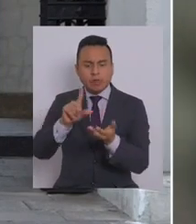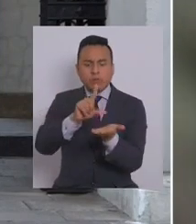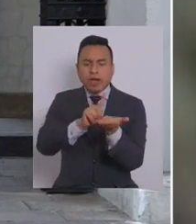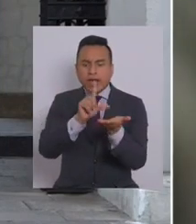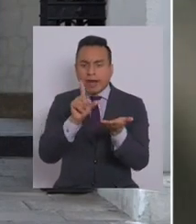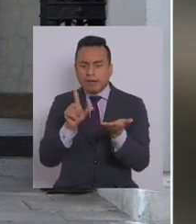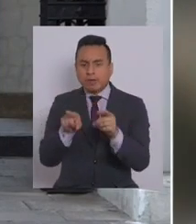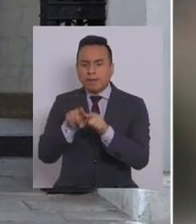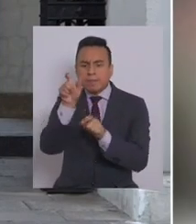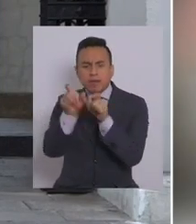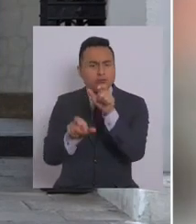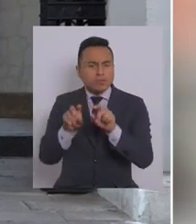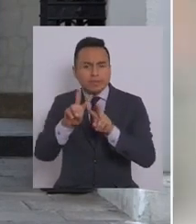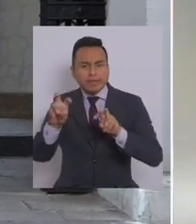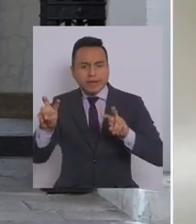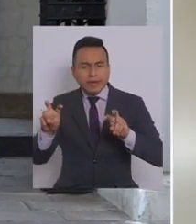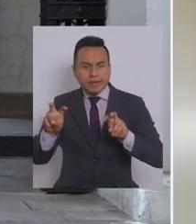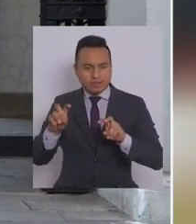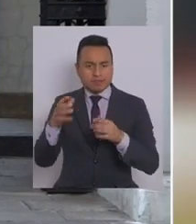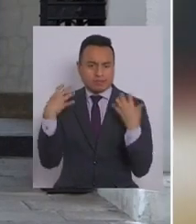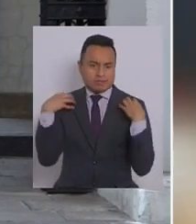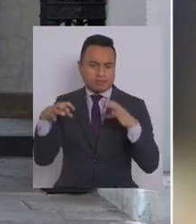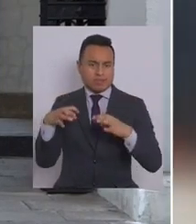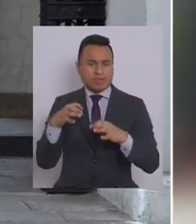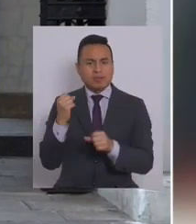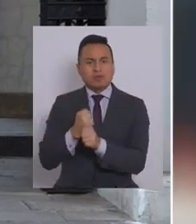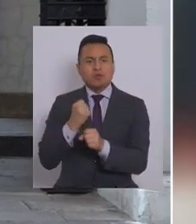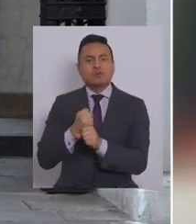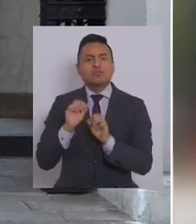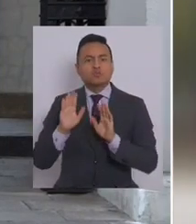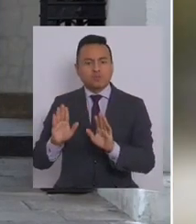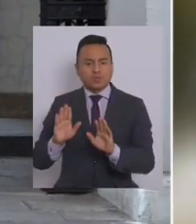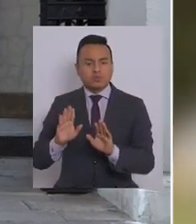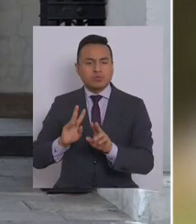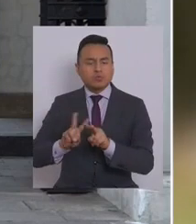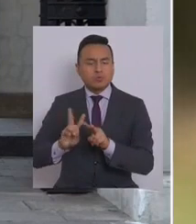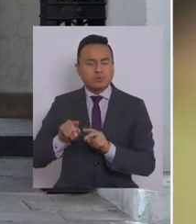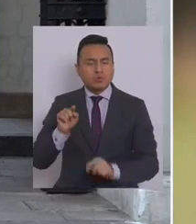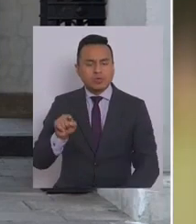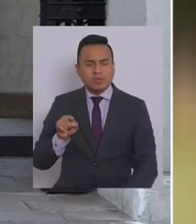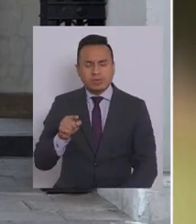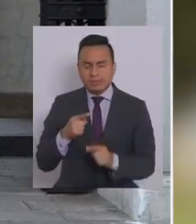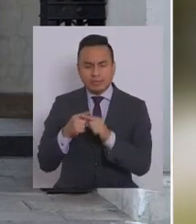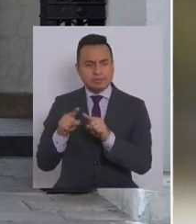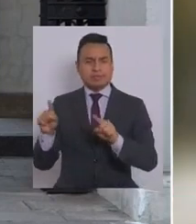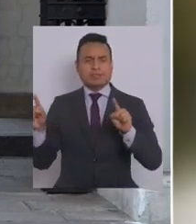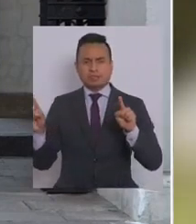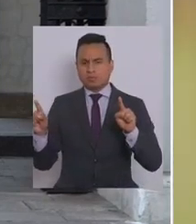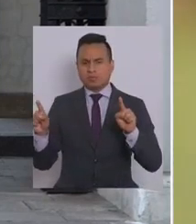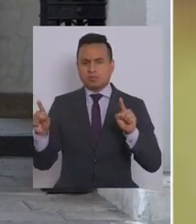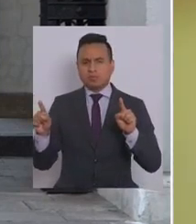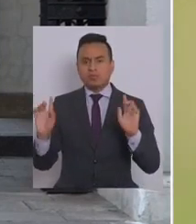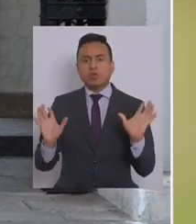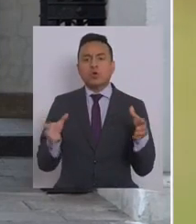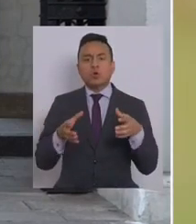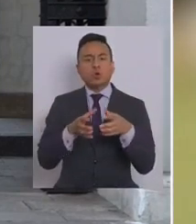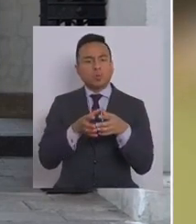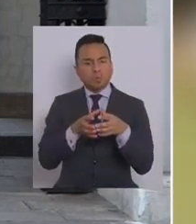lugares, investigar personas, y por lo tanto estaban realizando su propia acción policial. Era distinto de que hubiera sido